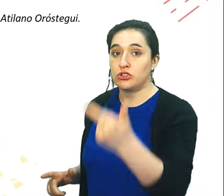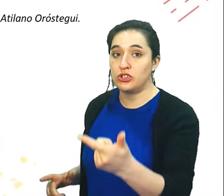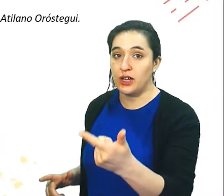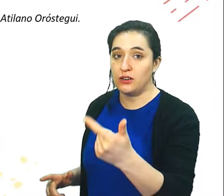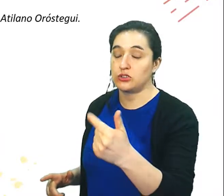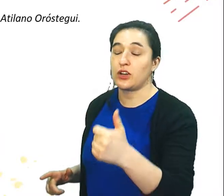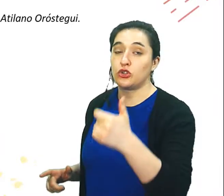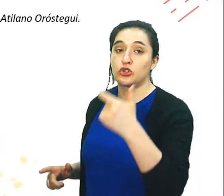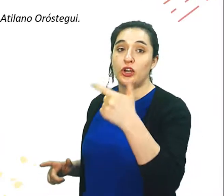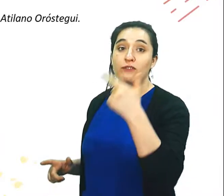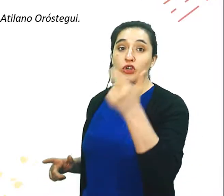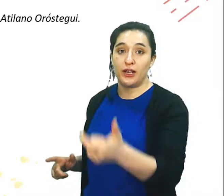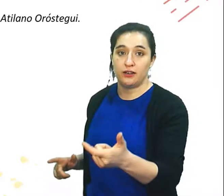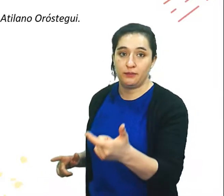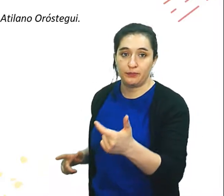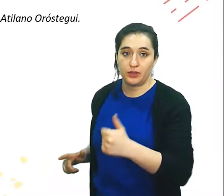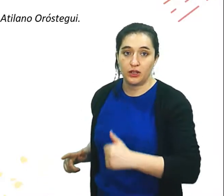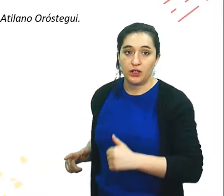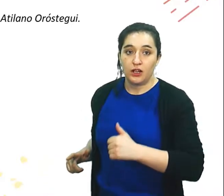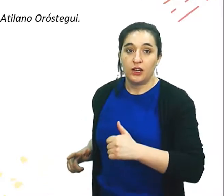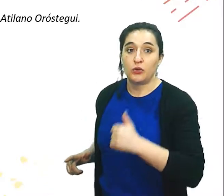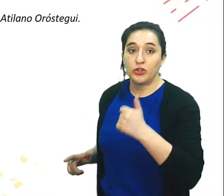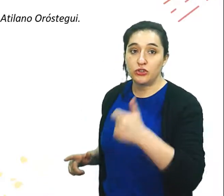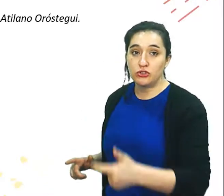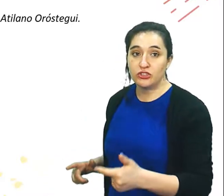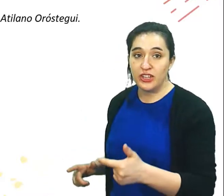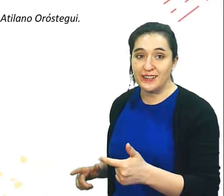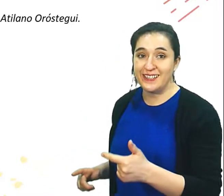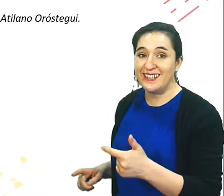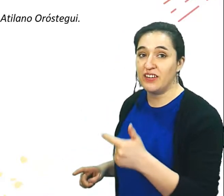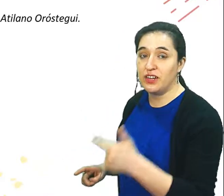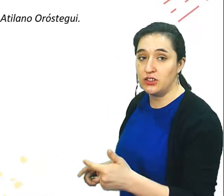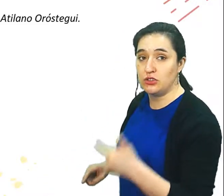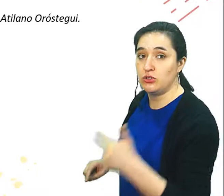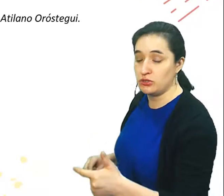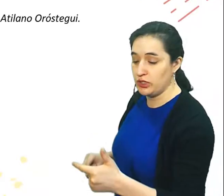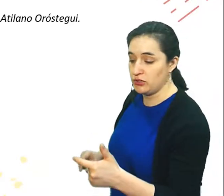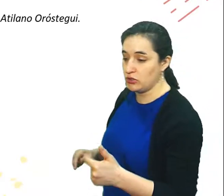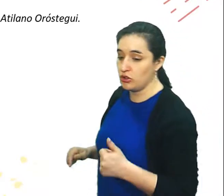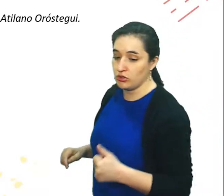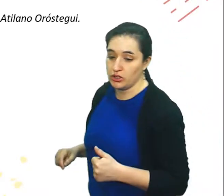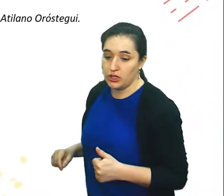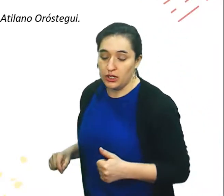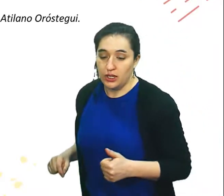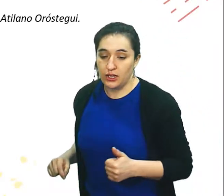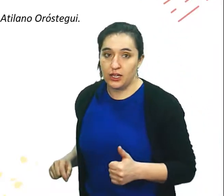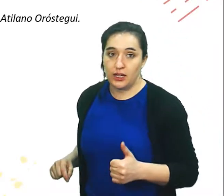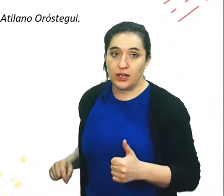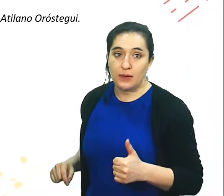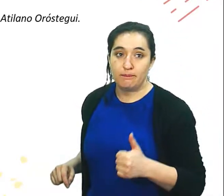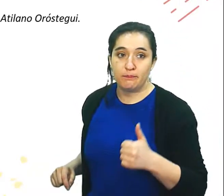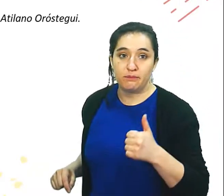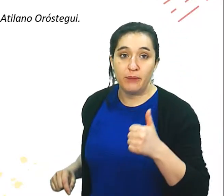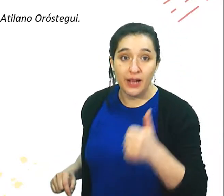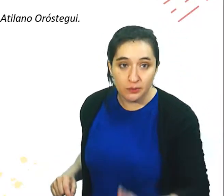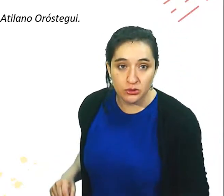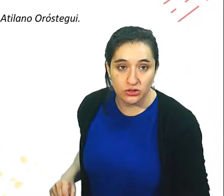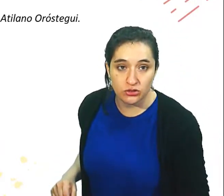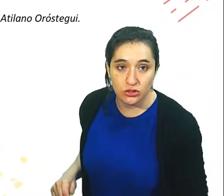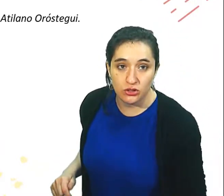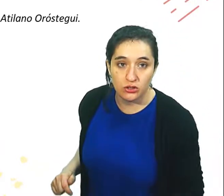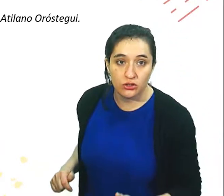control social, o sea, control laboral. La cuestión social tiene que ver entonces con